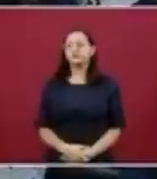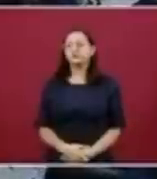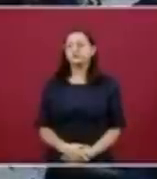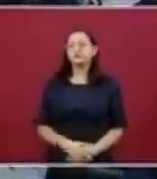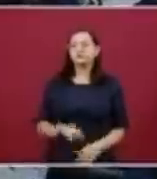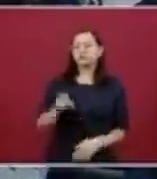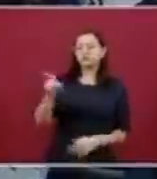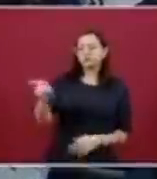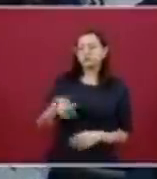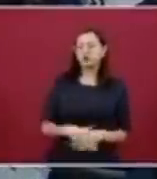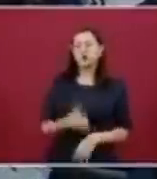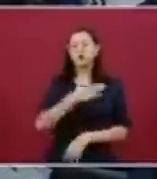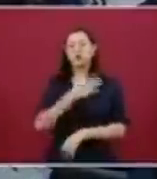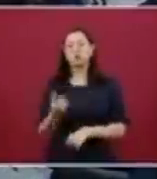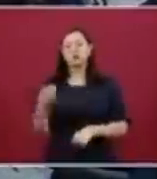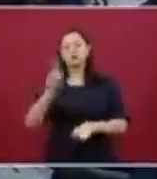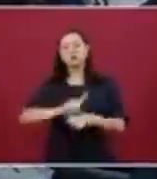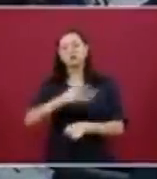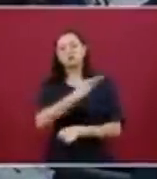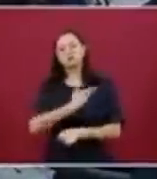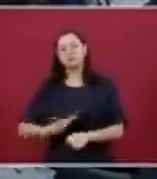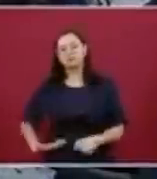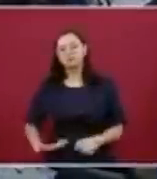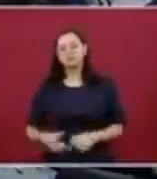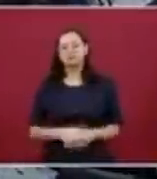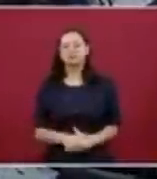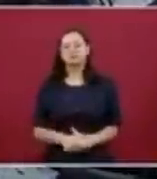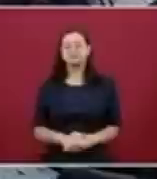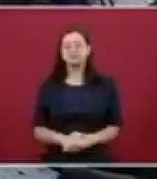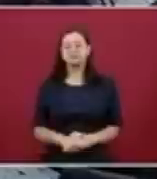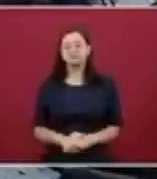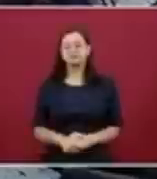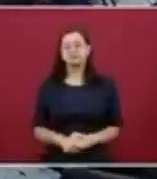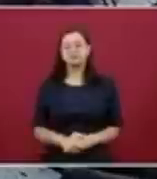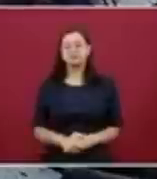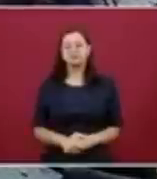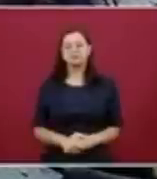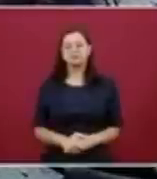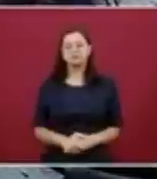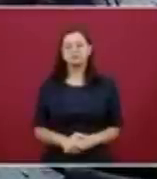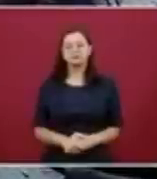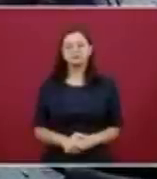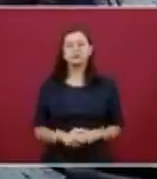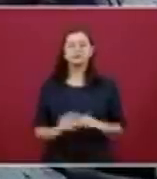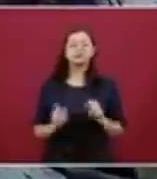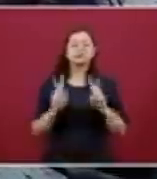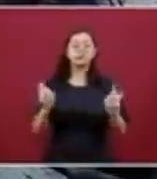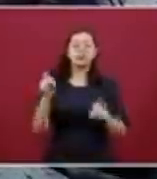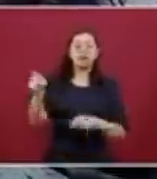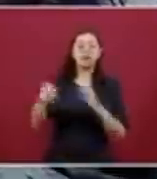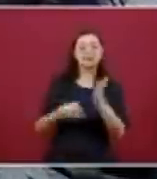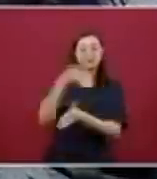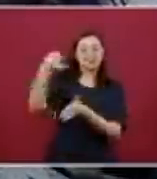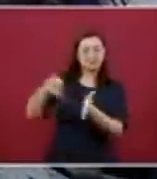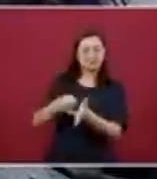Buenos días, señor presidente. Urbano Barrera, del diario Ovaciones. Ya que está tocando usted lo de las islas, quisiera